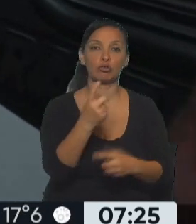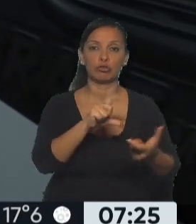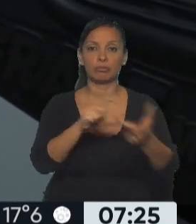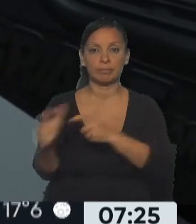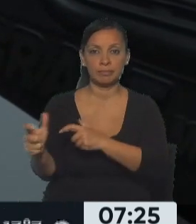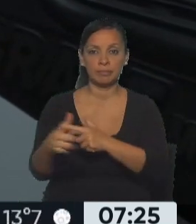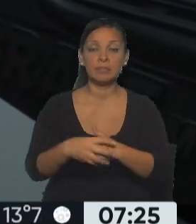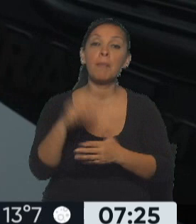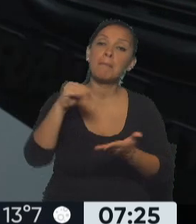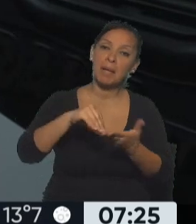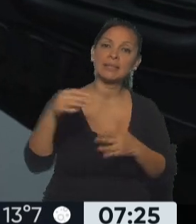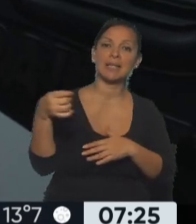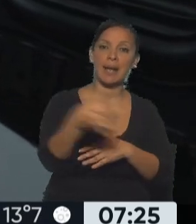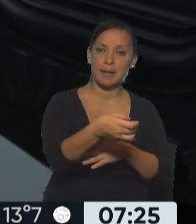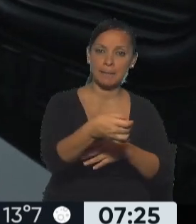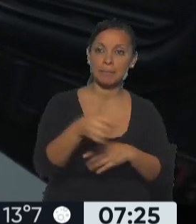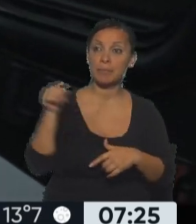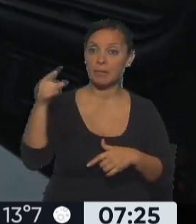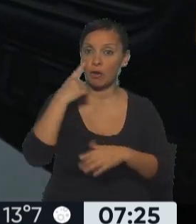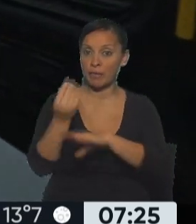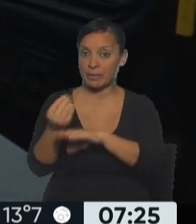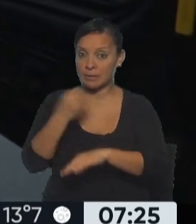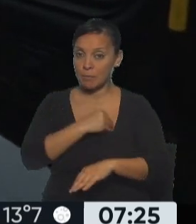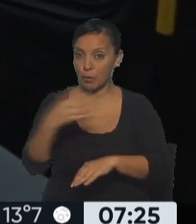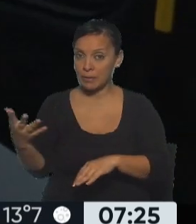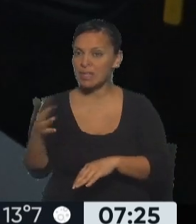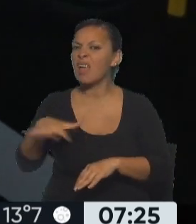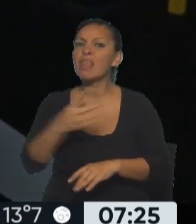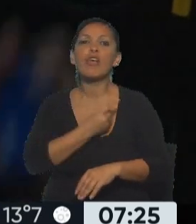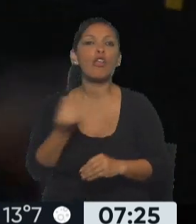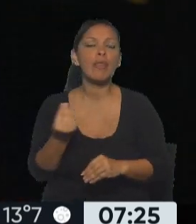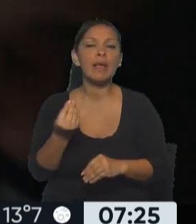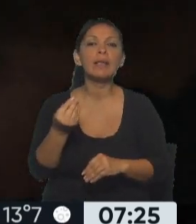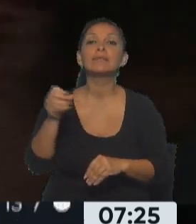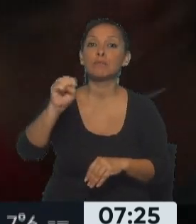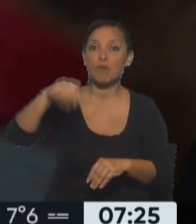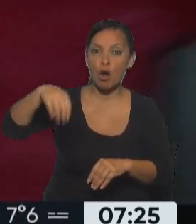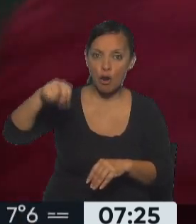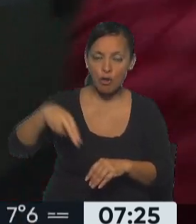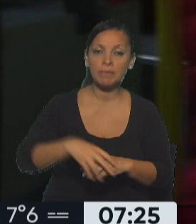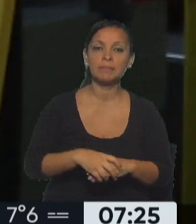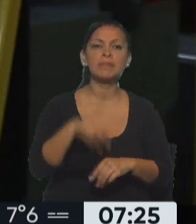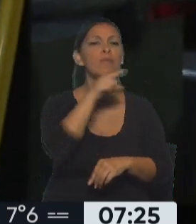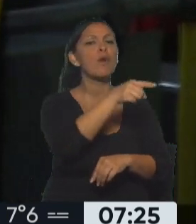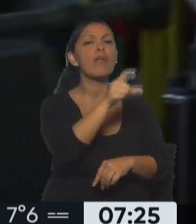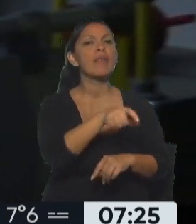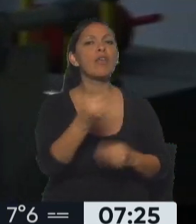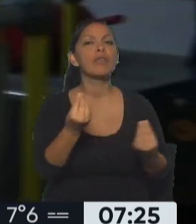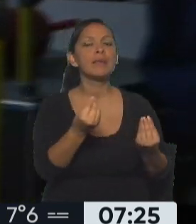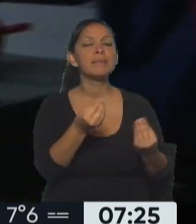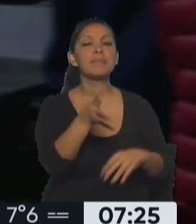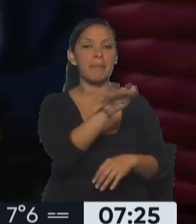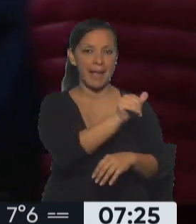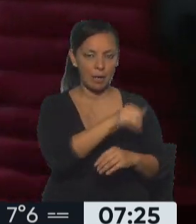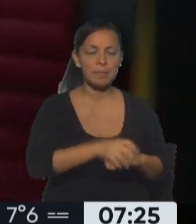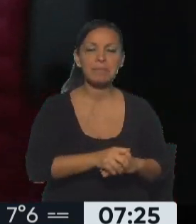Y con el tren también. ¿Venís de provincia? Sí. ¿De qué lugar? De Morón. ¿De dónde viene usted, joven? De Merlo. De